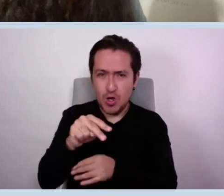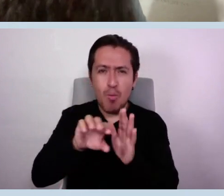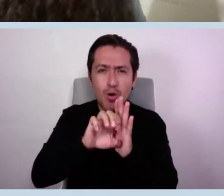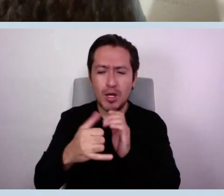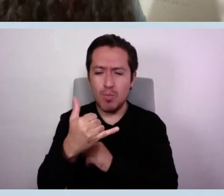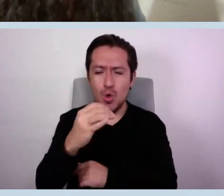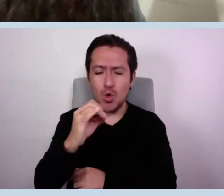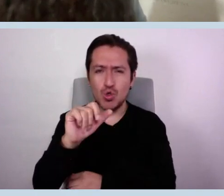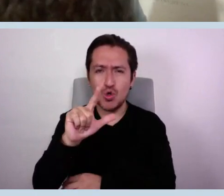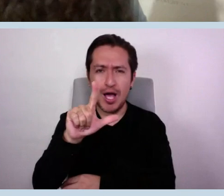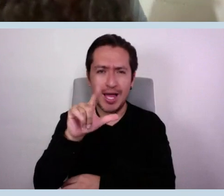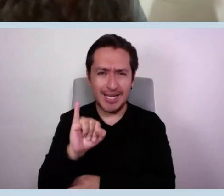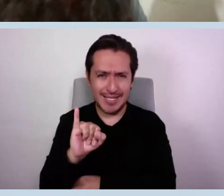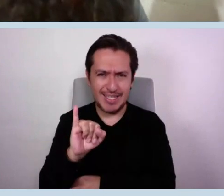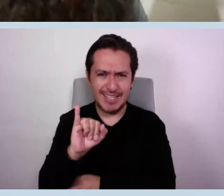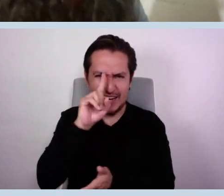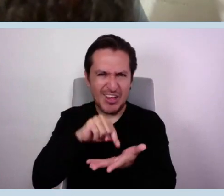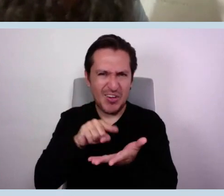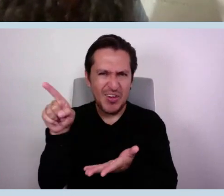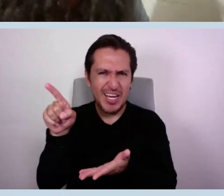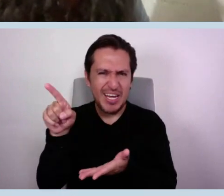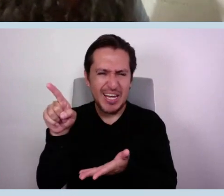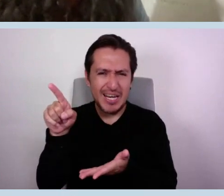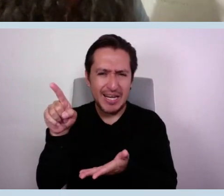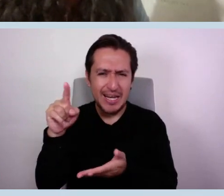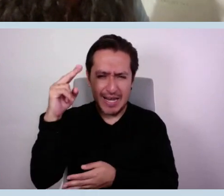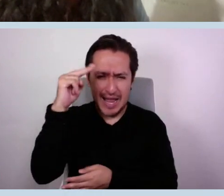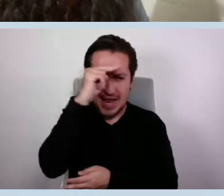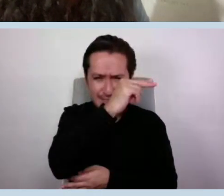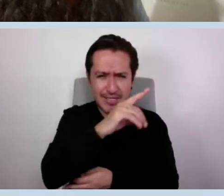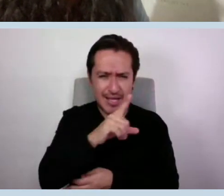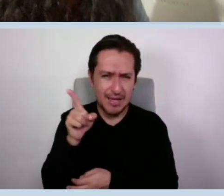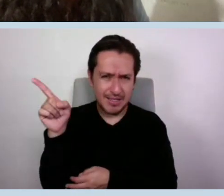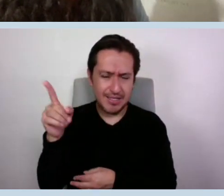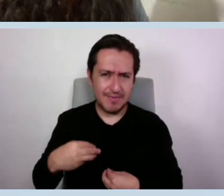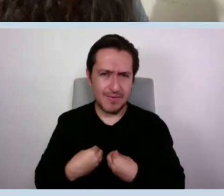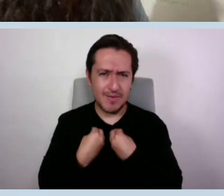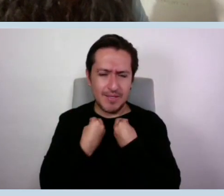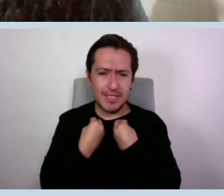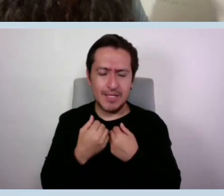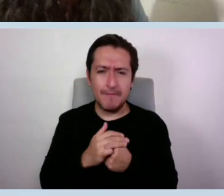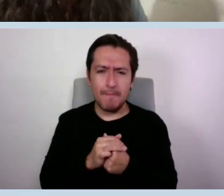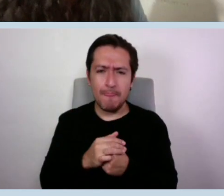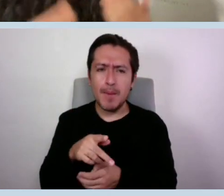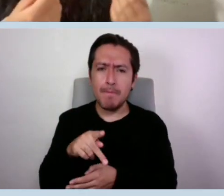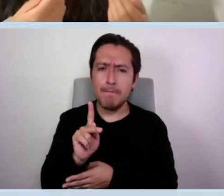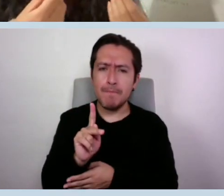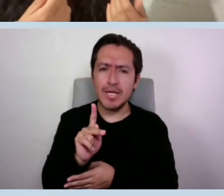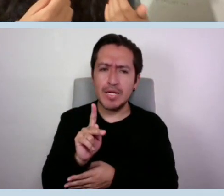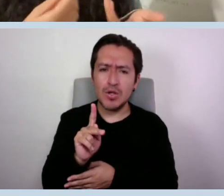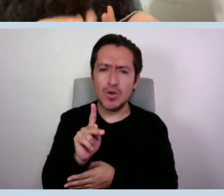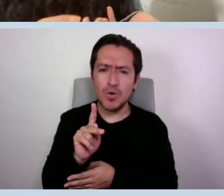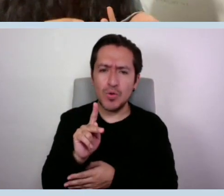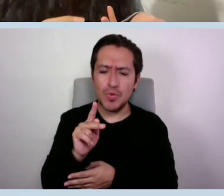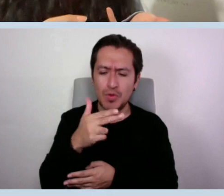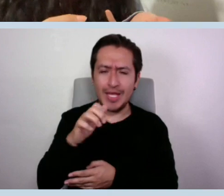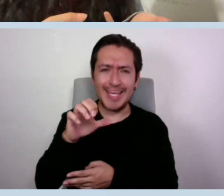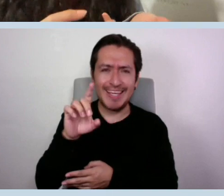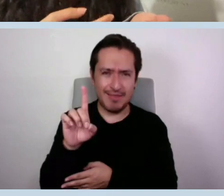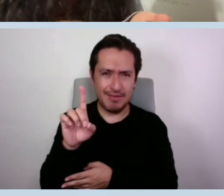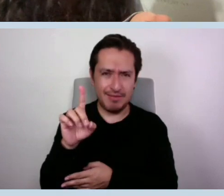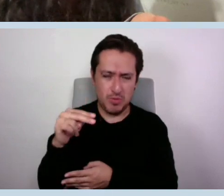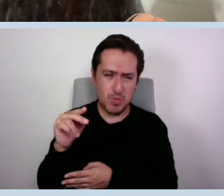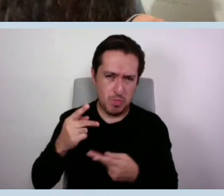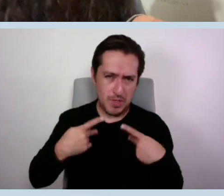Sayulita me parece o en ayarit pero en este momento jef quería mostrarnos como las materialidades